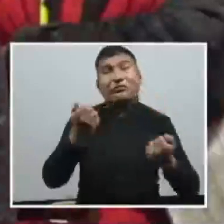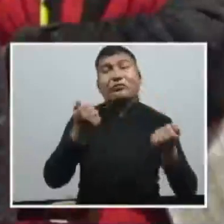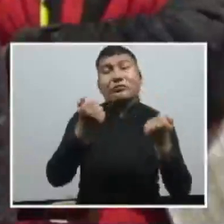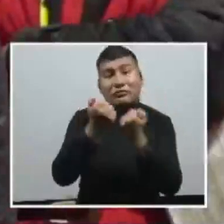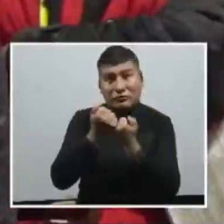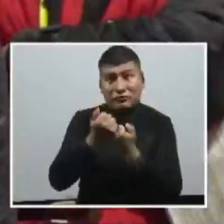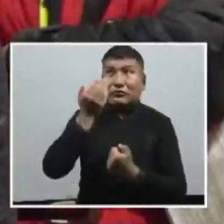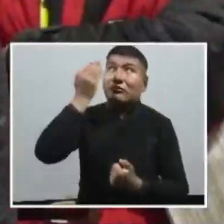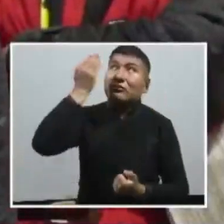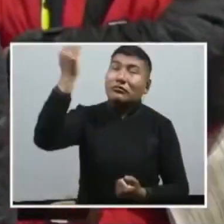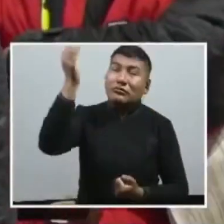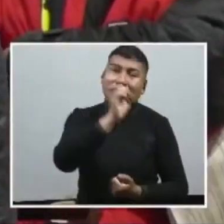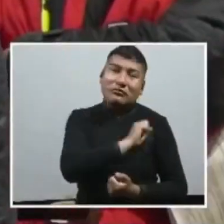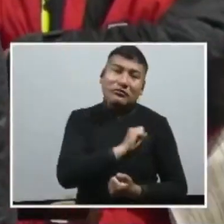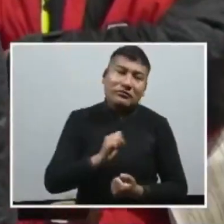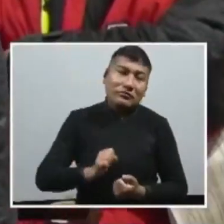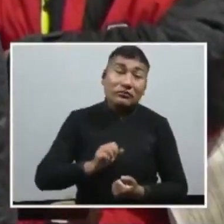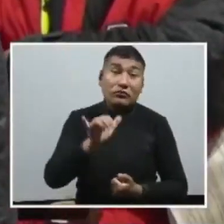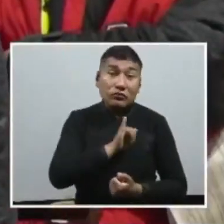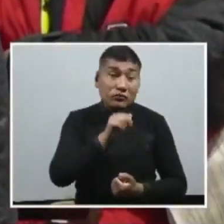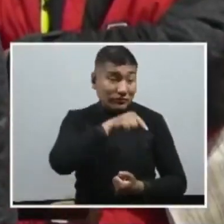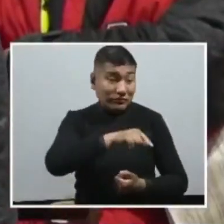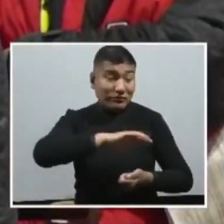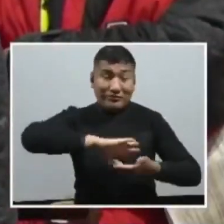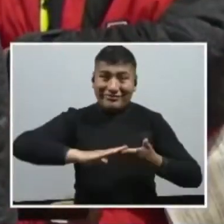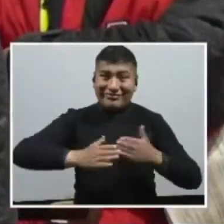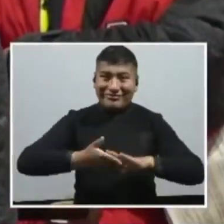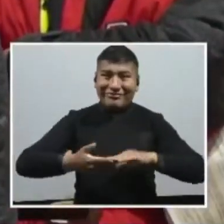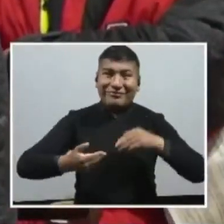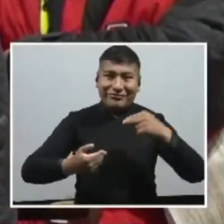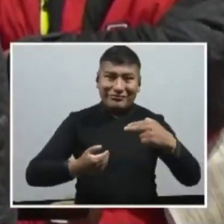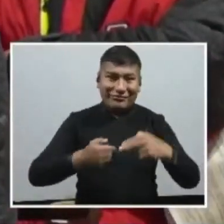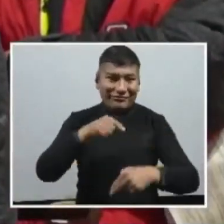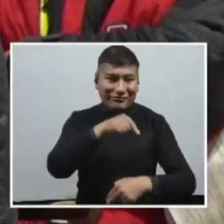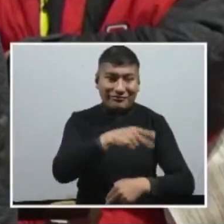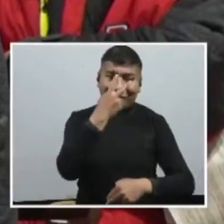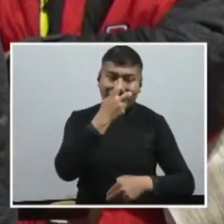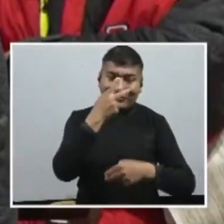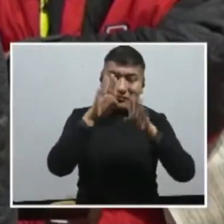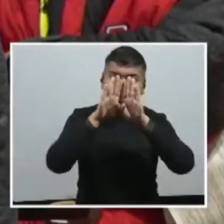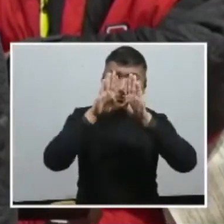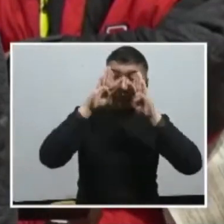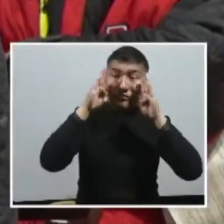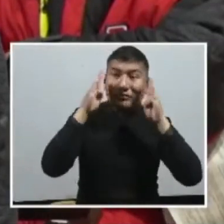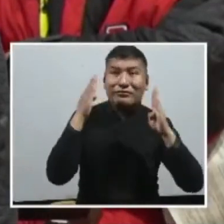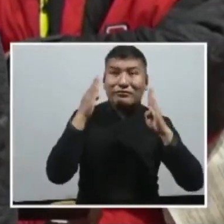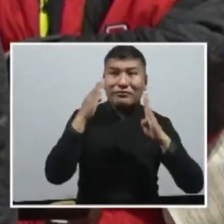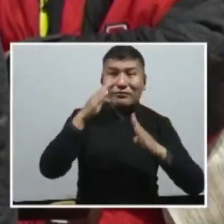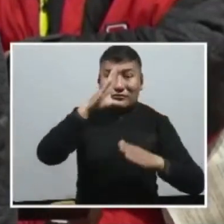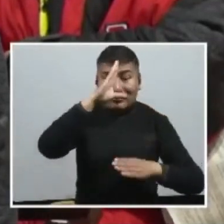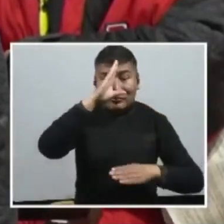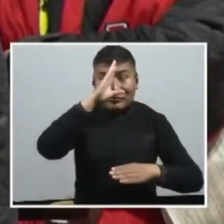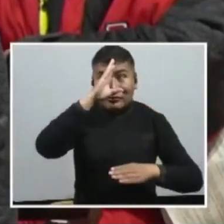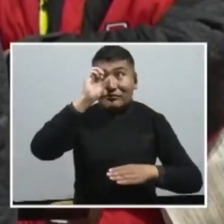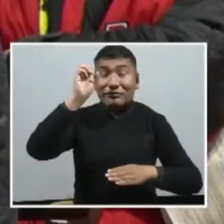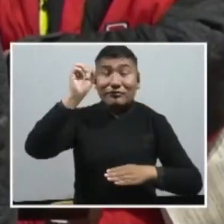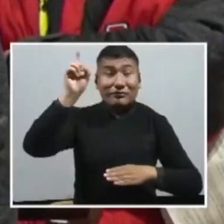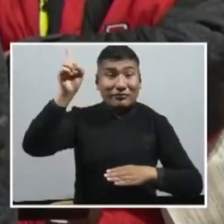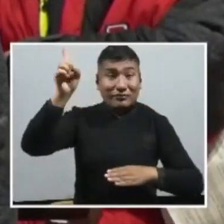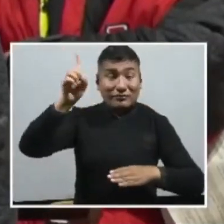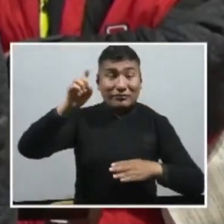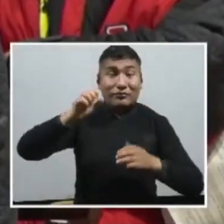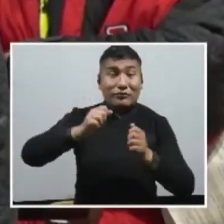Señor como el ciego de nacimiento, que vayamos creciendo en la fe y que Él, por intercesión de San